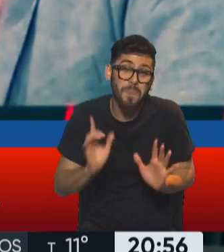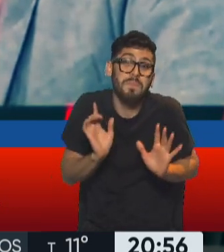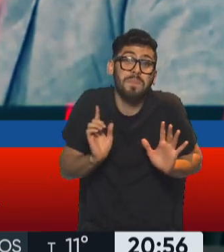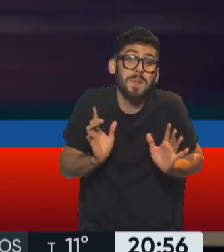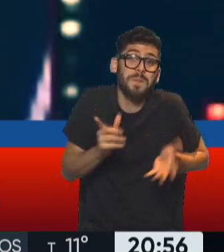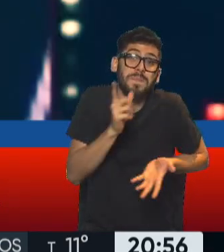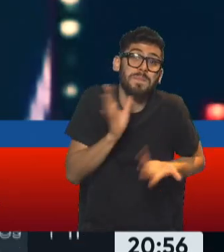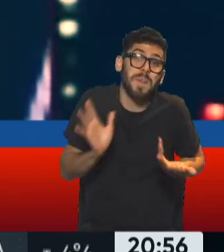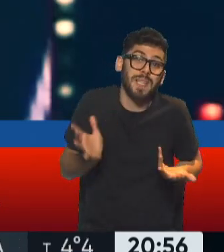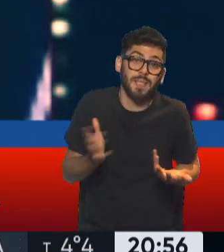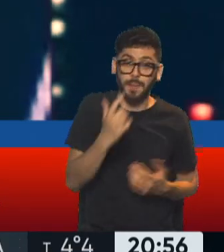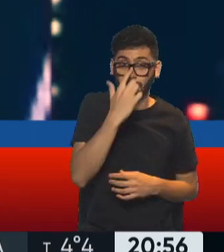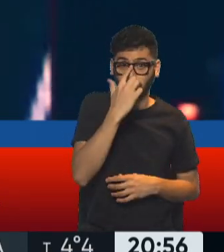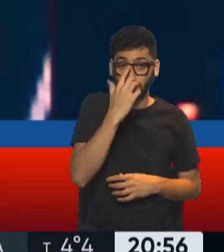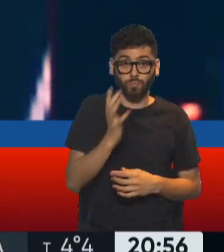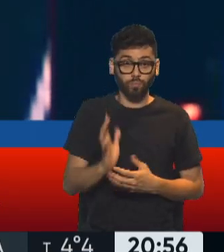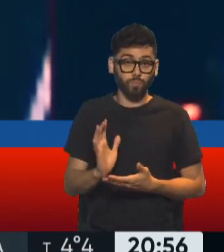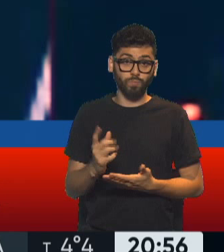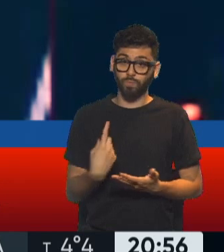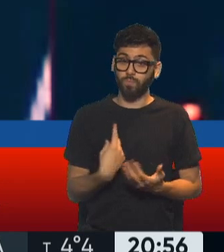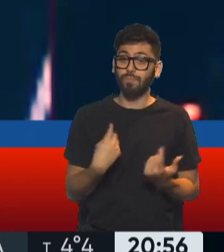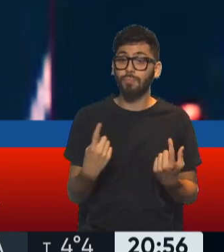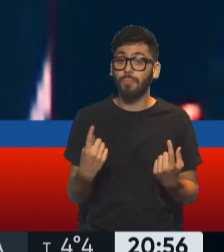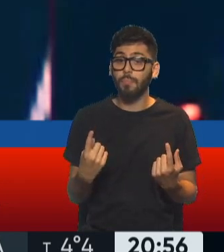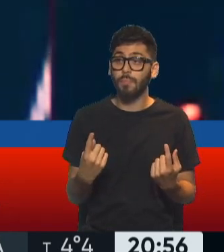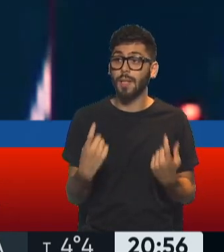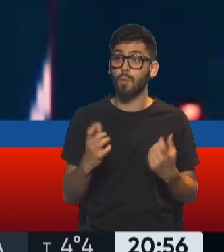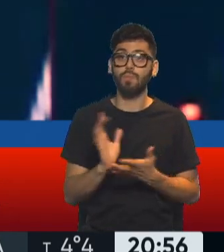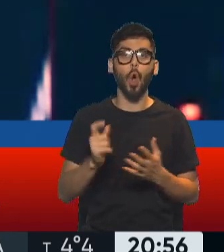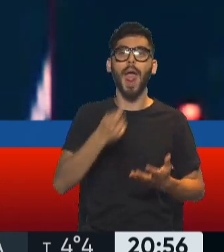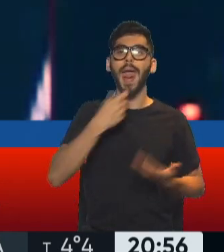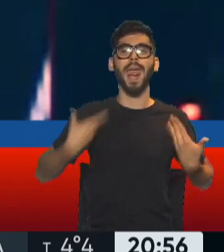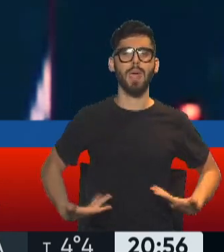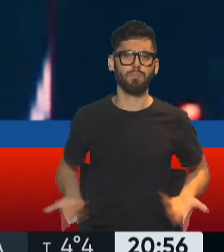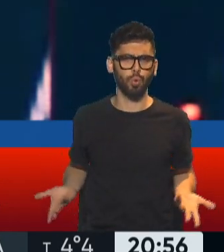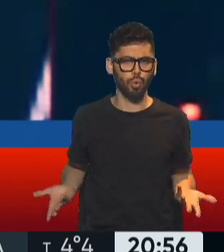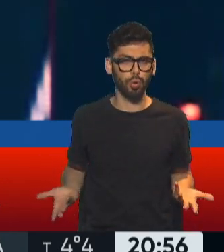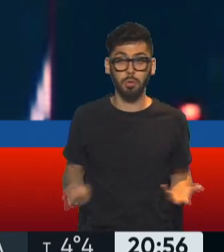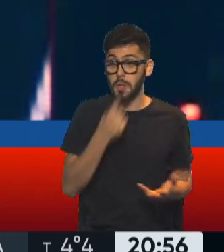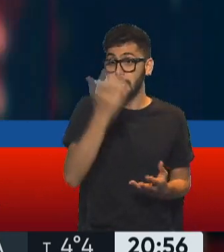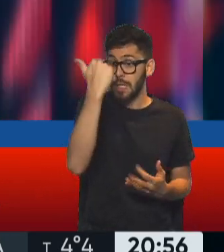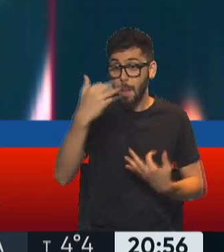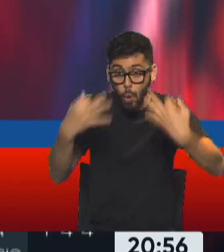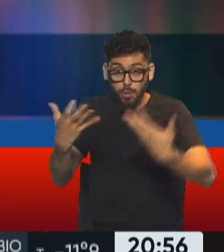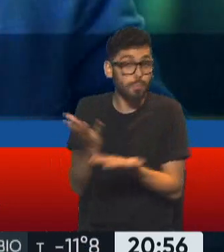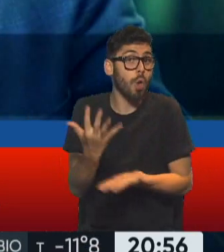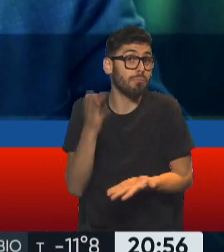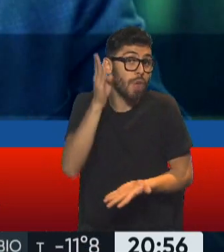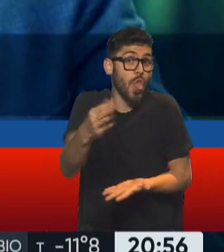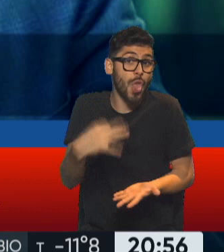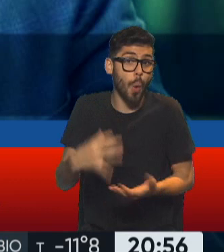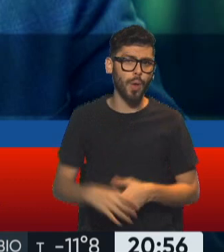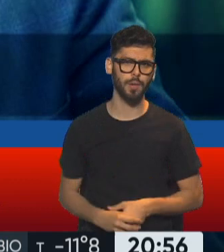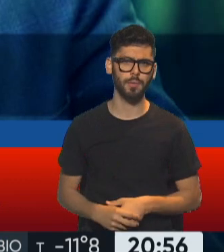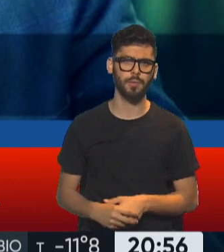que una de las cosas que necesitamos es ejemplaridad. Y me parece que si a cualquiera de nosotros nos convocan, tenemos que ir. Yo soy de los